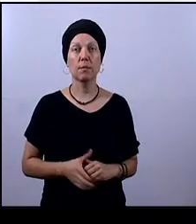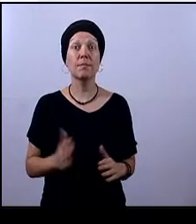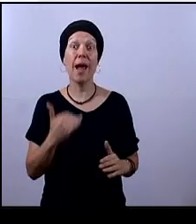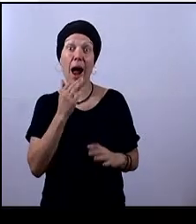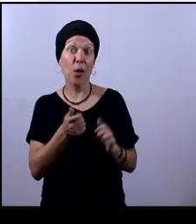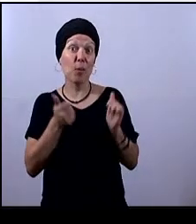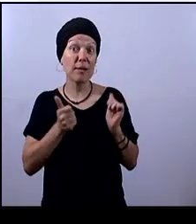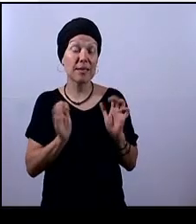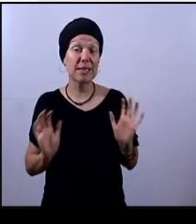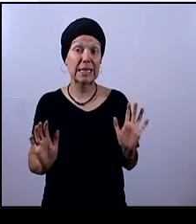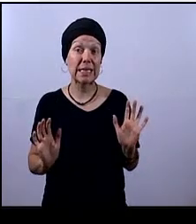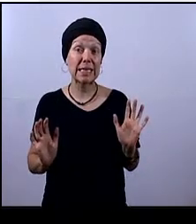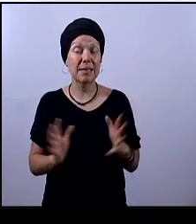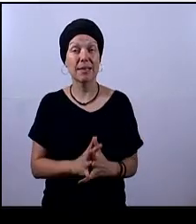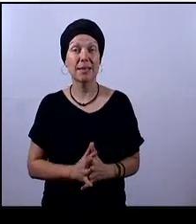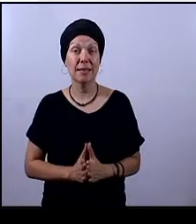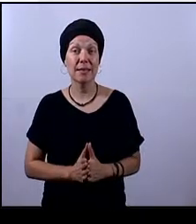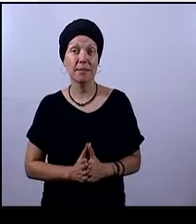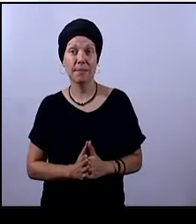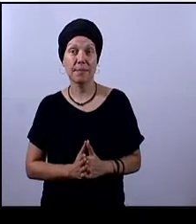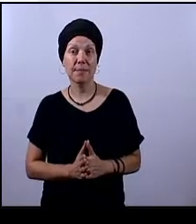¿Alguna otra cuestión?